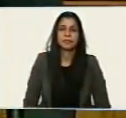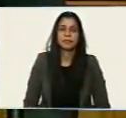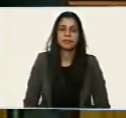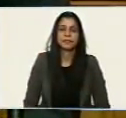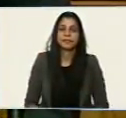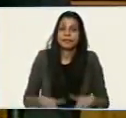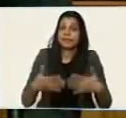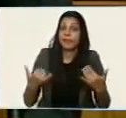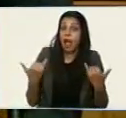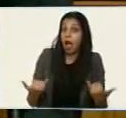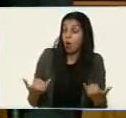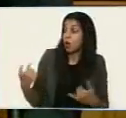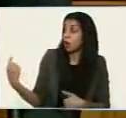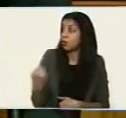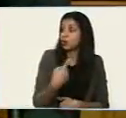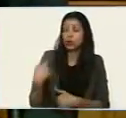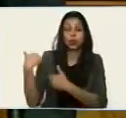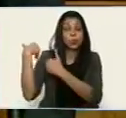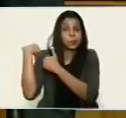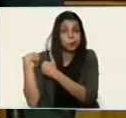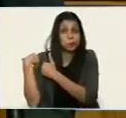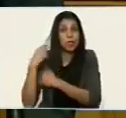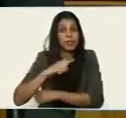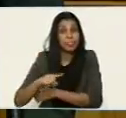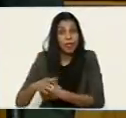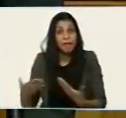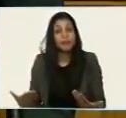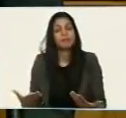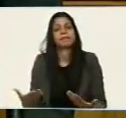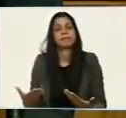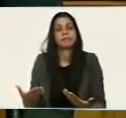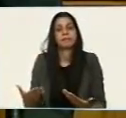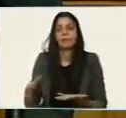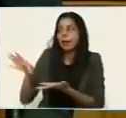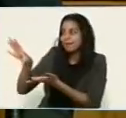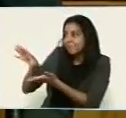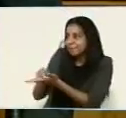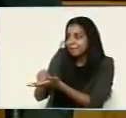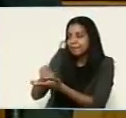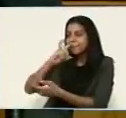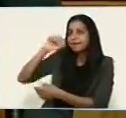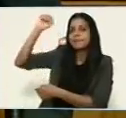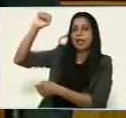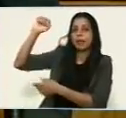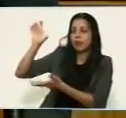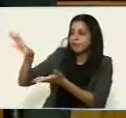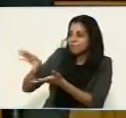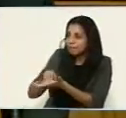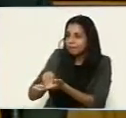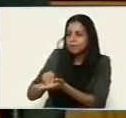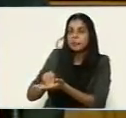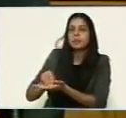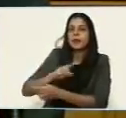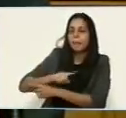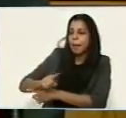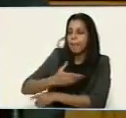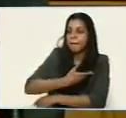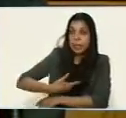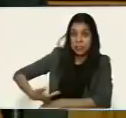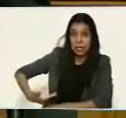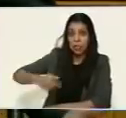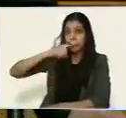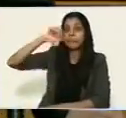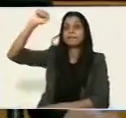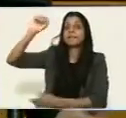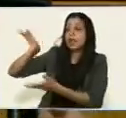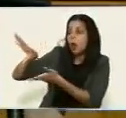Bueno, nos toca ahora nosotros seguir esa tarea de las líneas que dio el presidente,